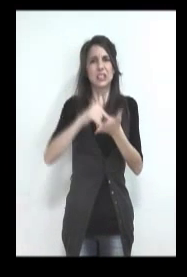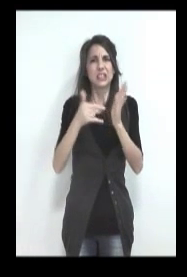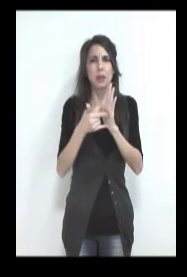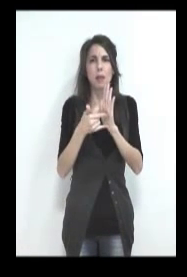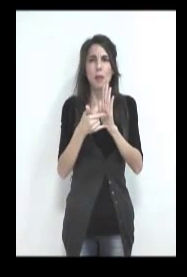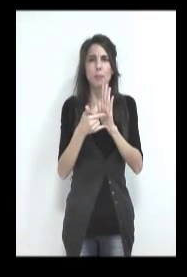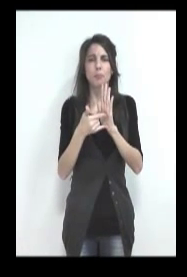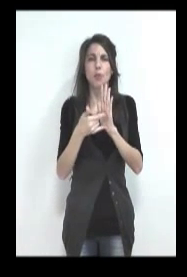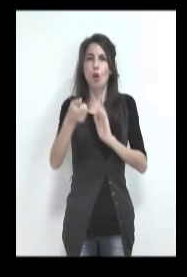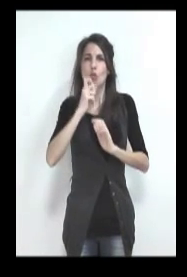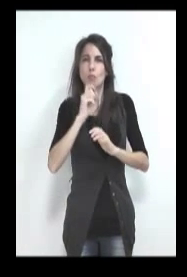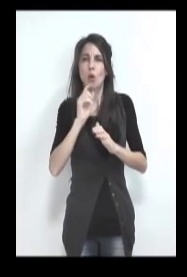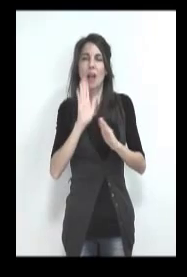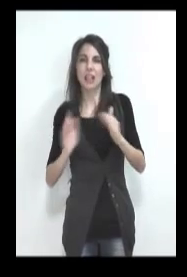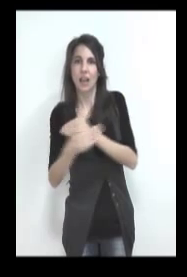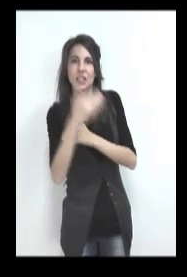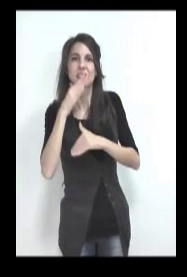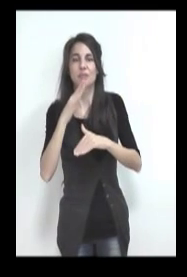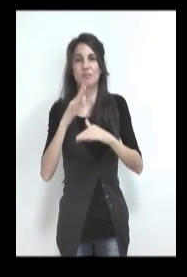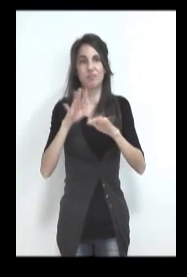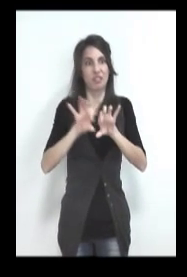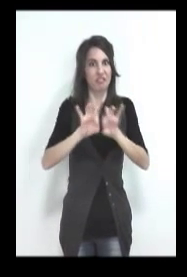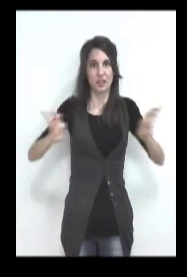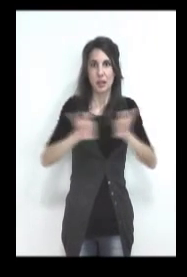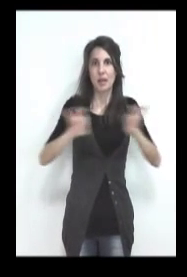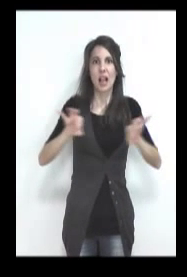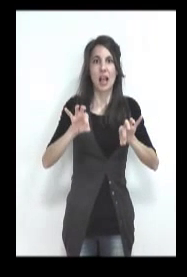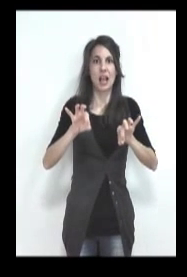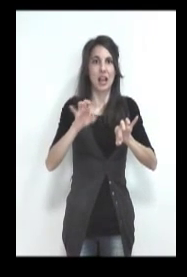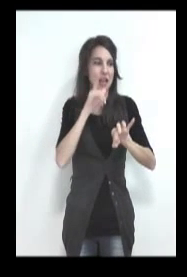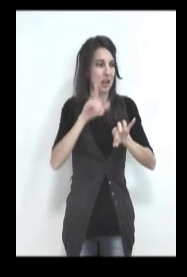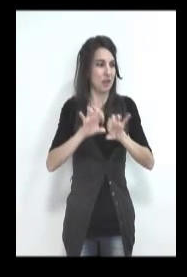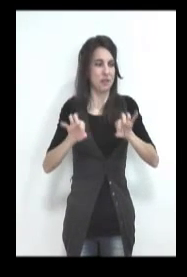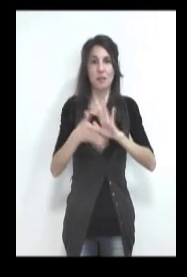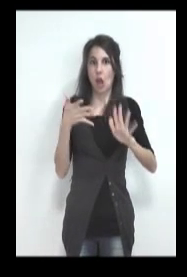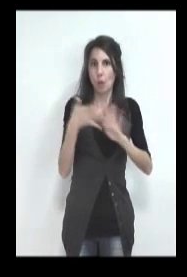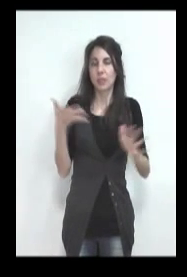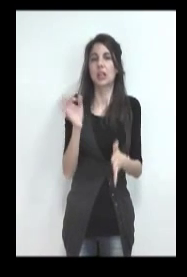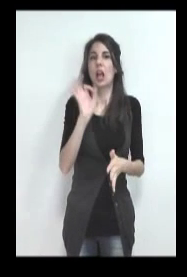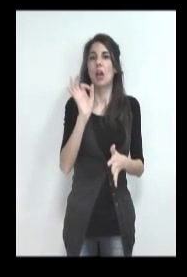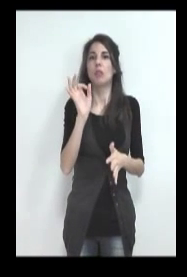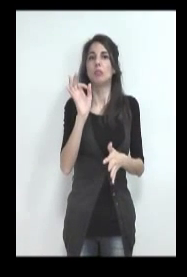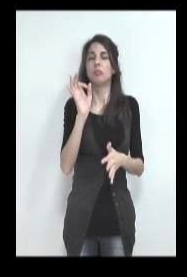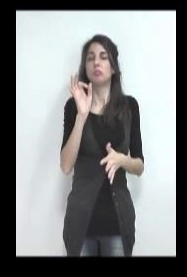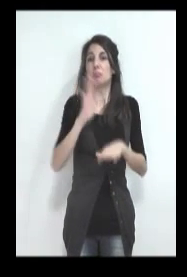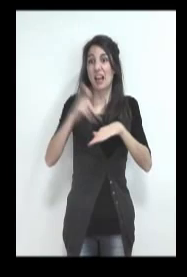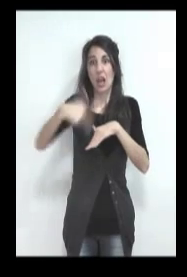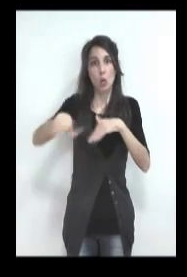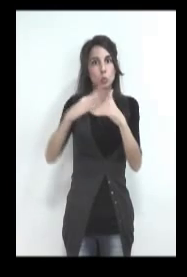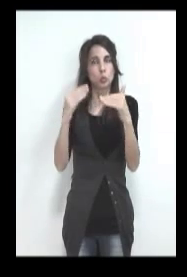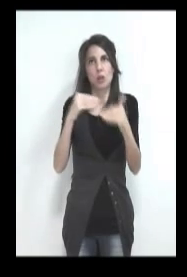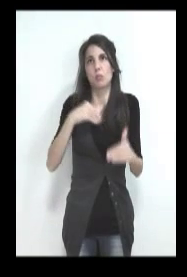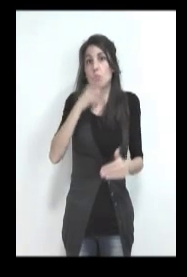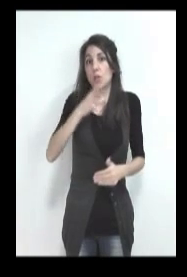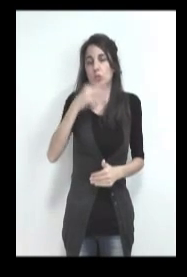dedicada en fibra óptica entre el hospital y el usuario. y por tanto creo que no va a